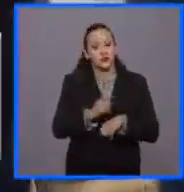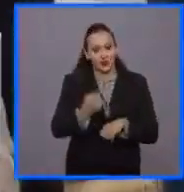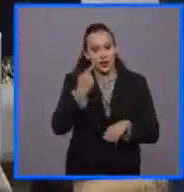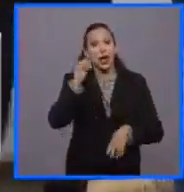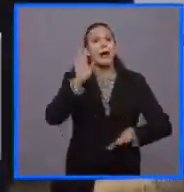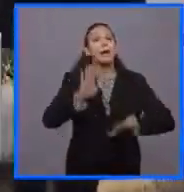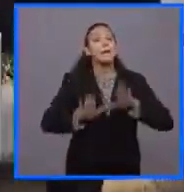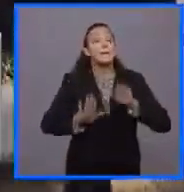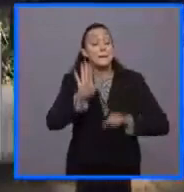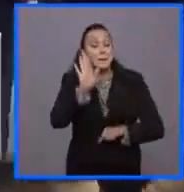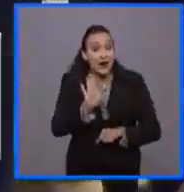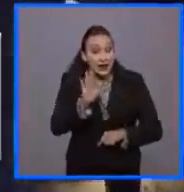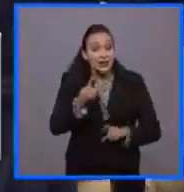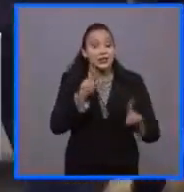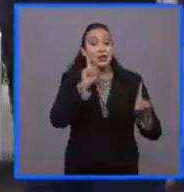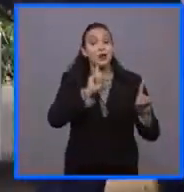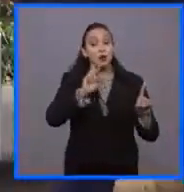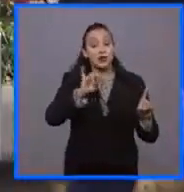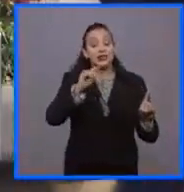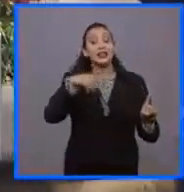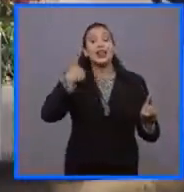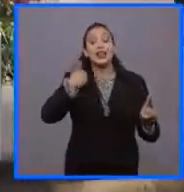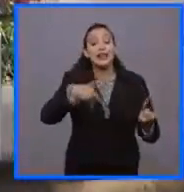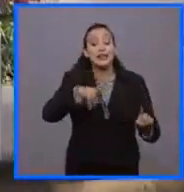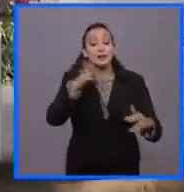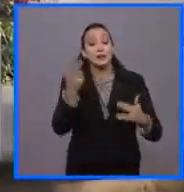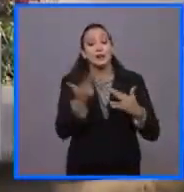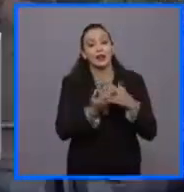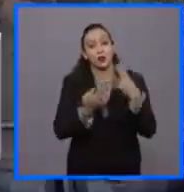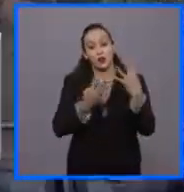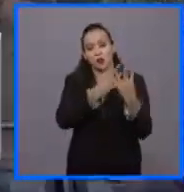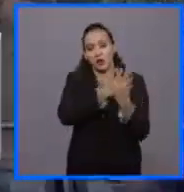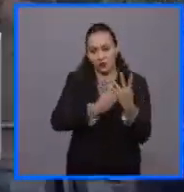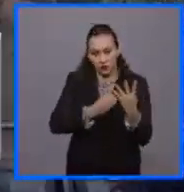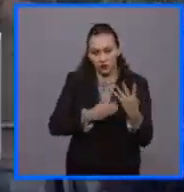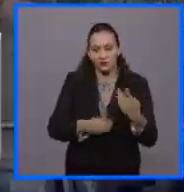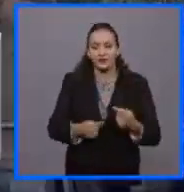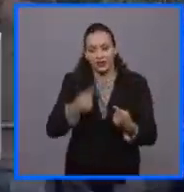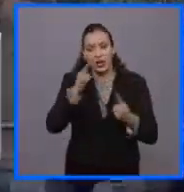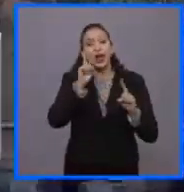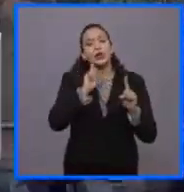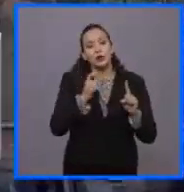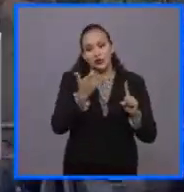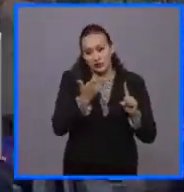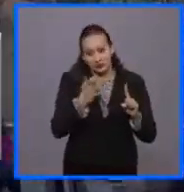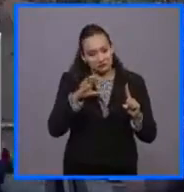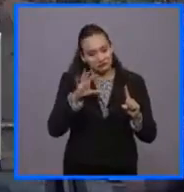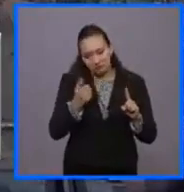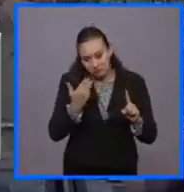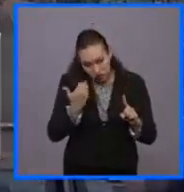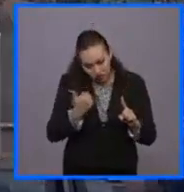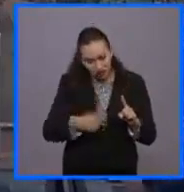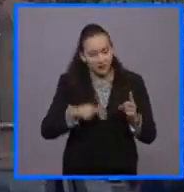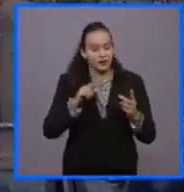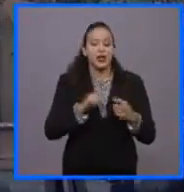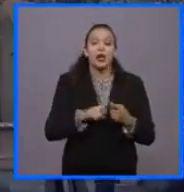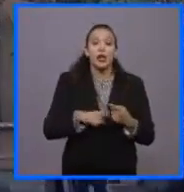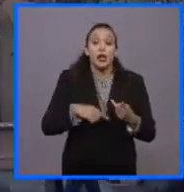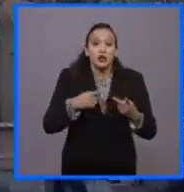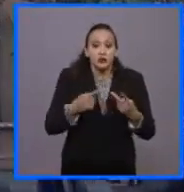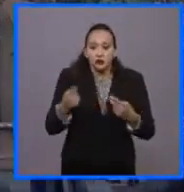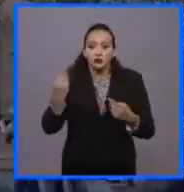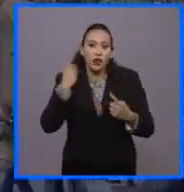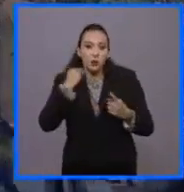sus 4 hijos. Se advierte que la mujer de escasos recursos, baja instrucción y víctima de violencia no contó con una